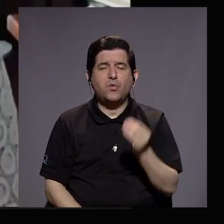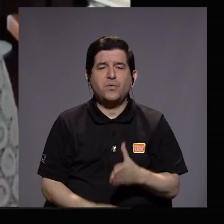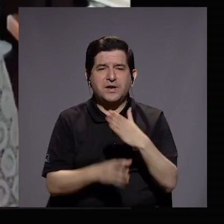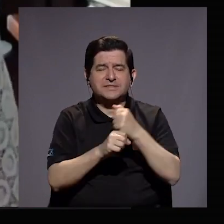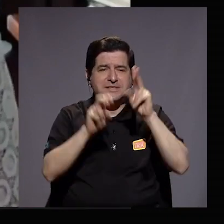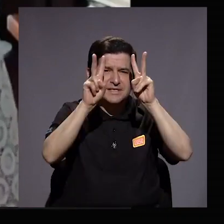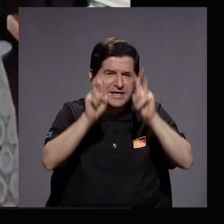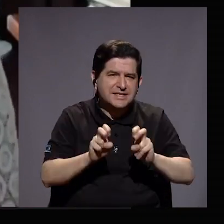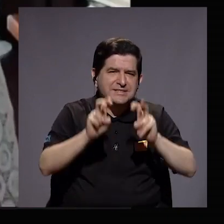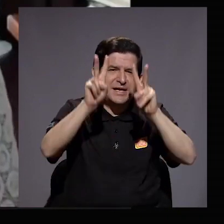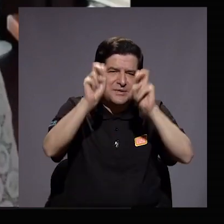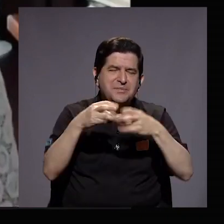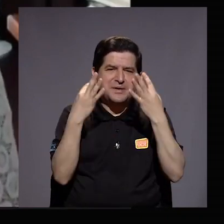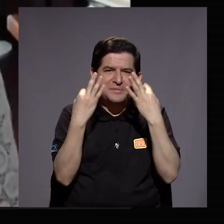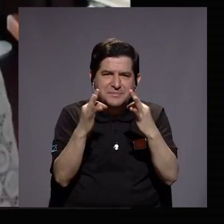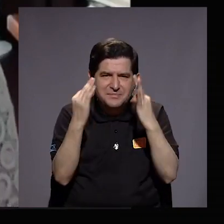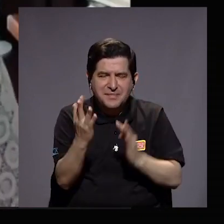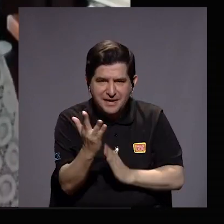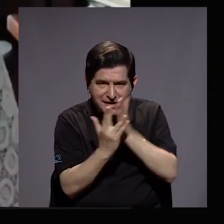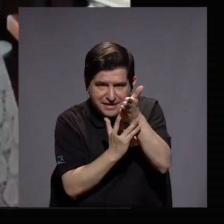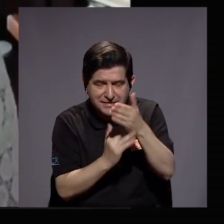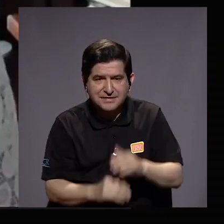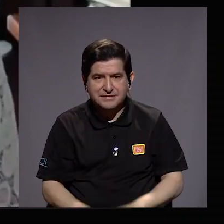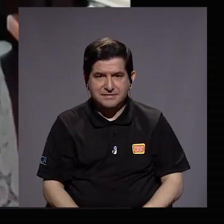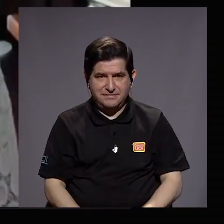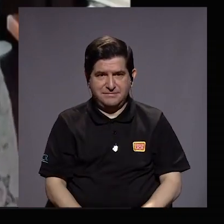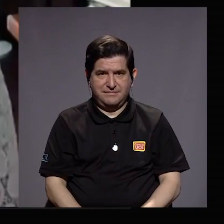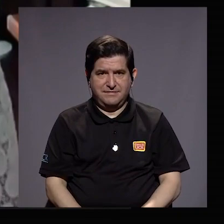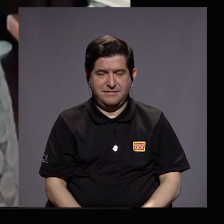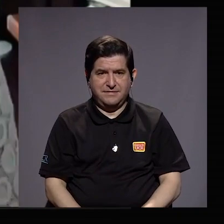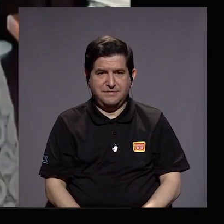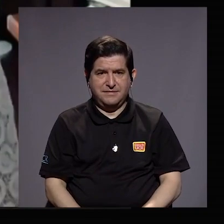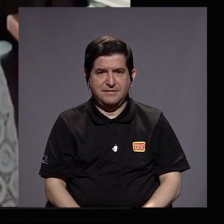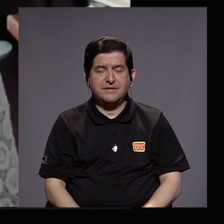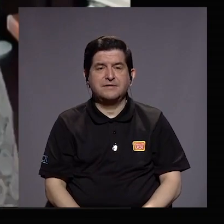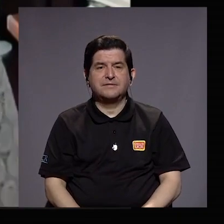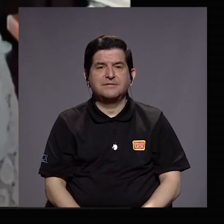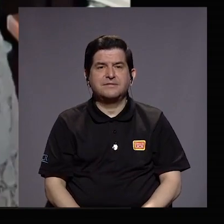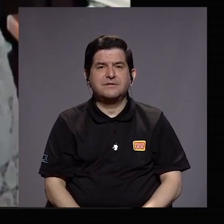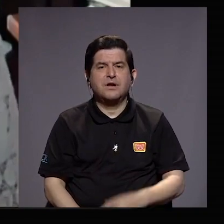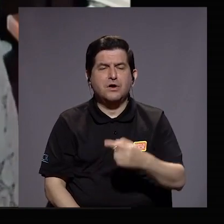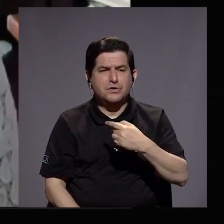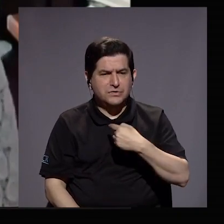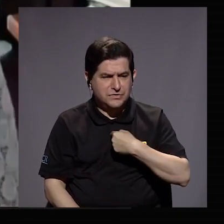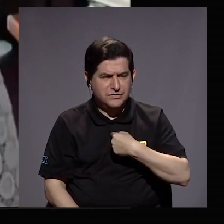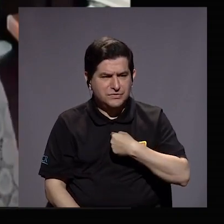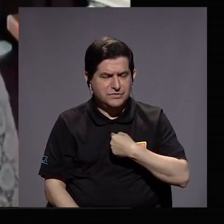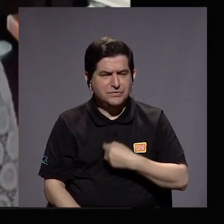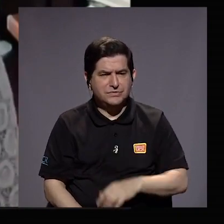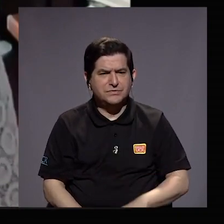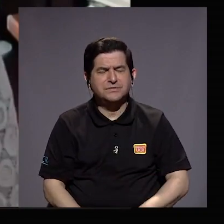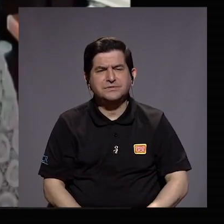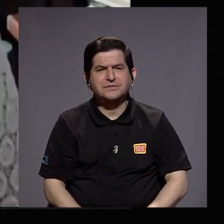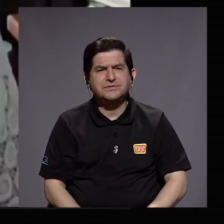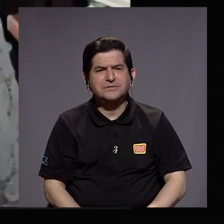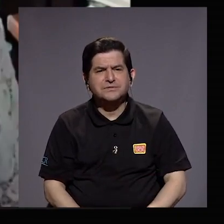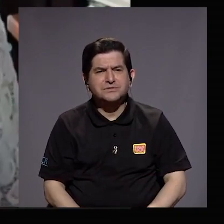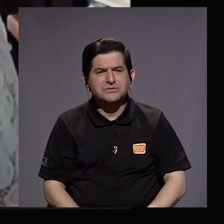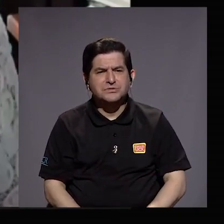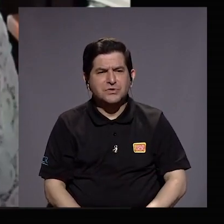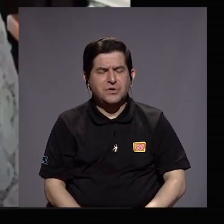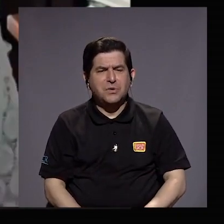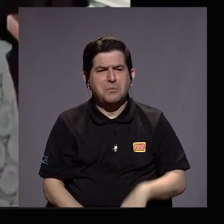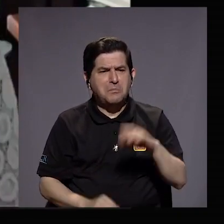haciendo oposiciones para poder entrar. Pero alteración, digamos, política o desórdenes que yo pudiera